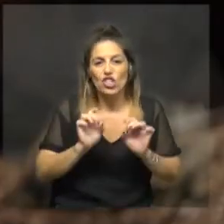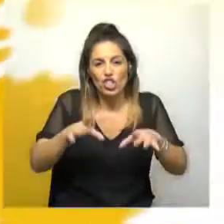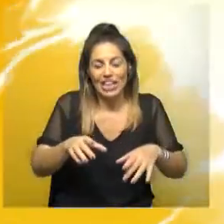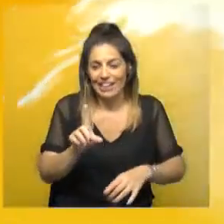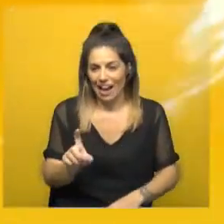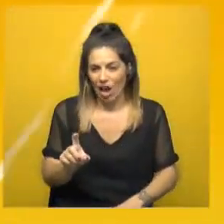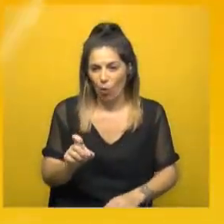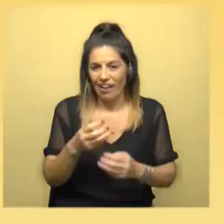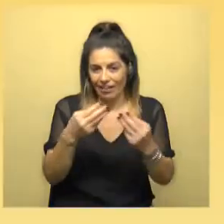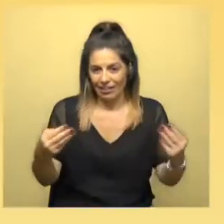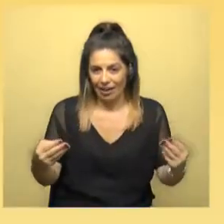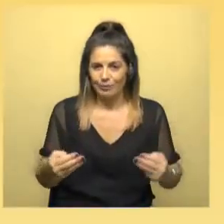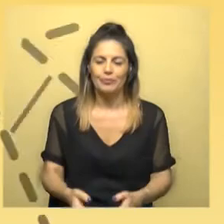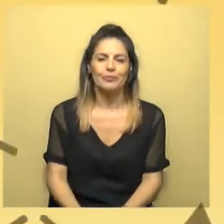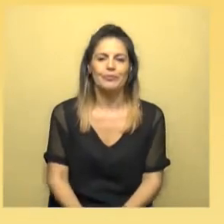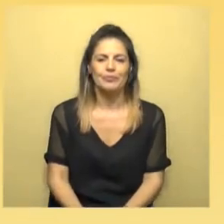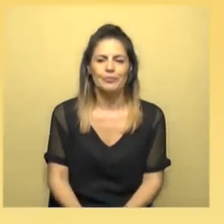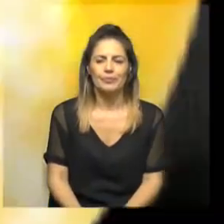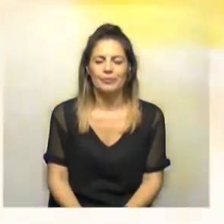agua.